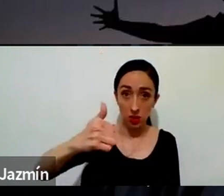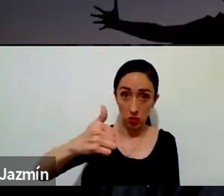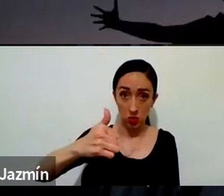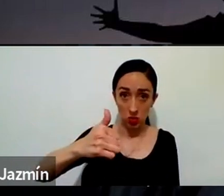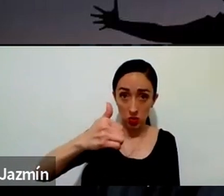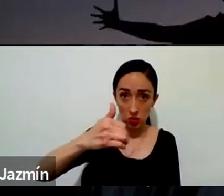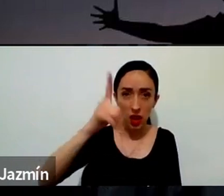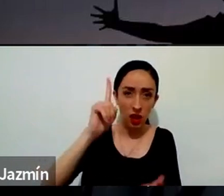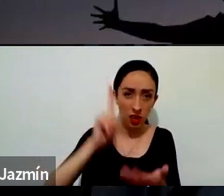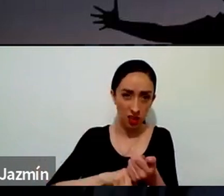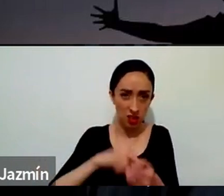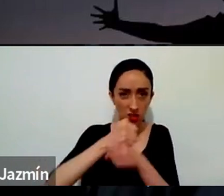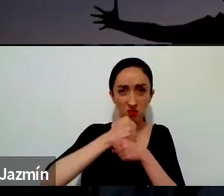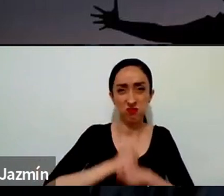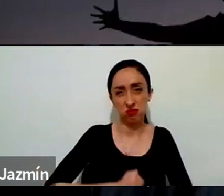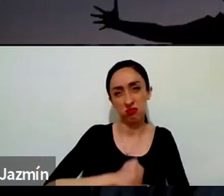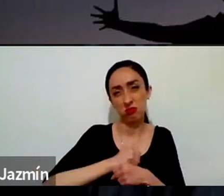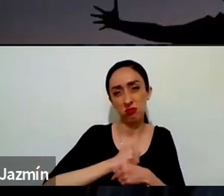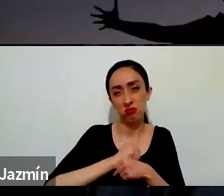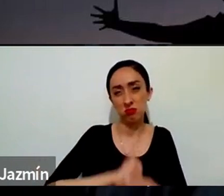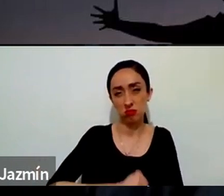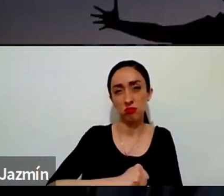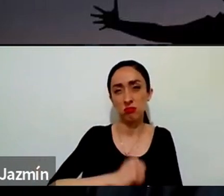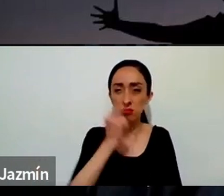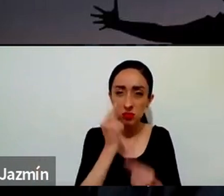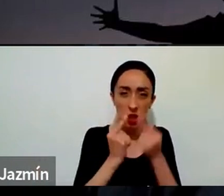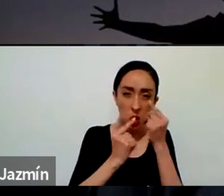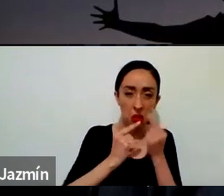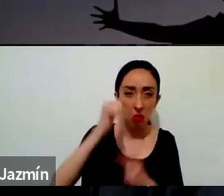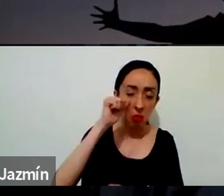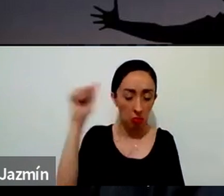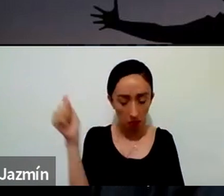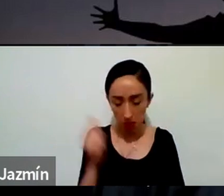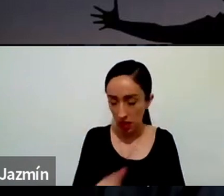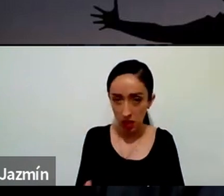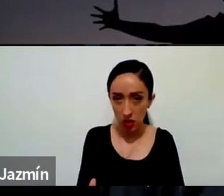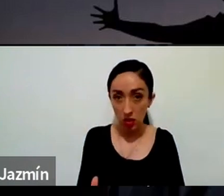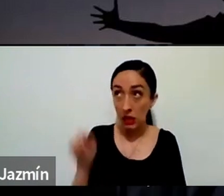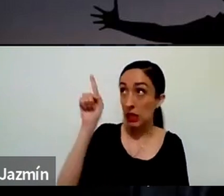pecado, aquello que nos autodestruye, el que nos quiere liberar.